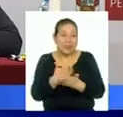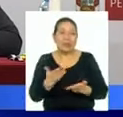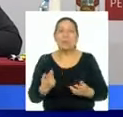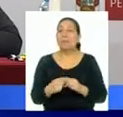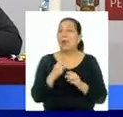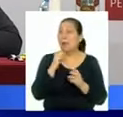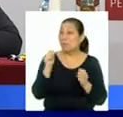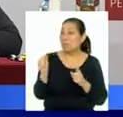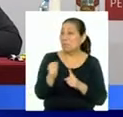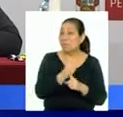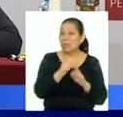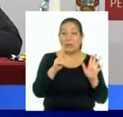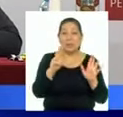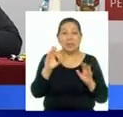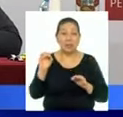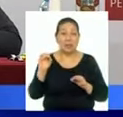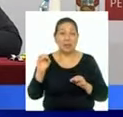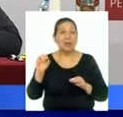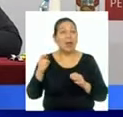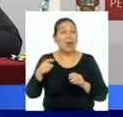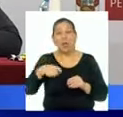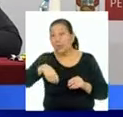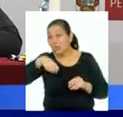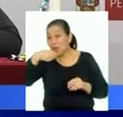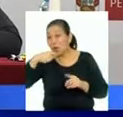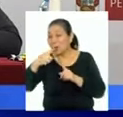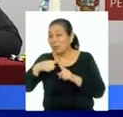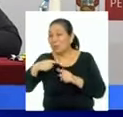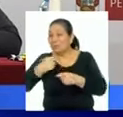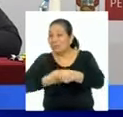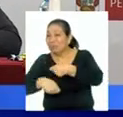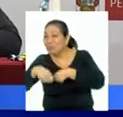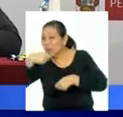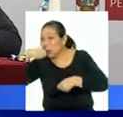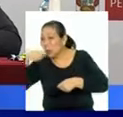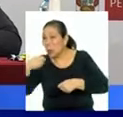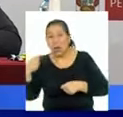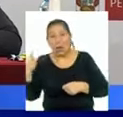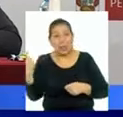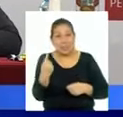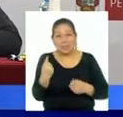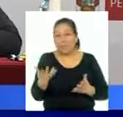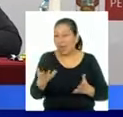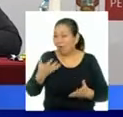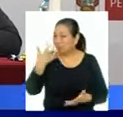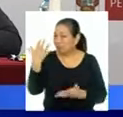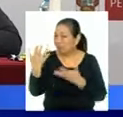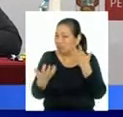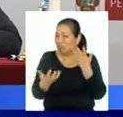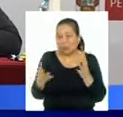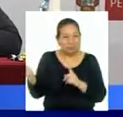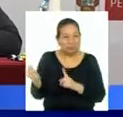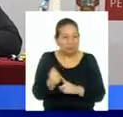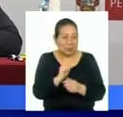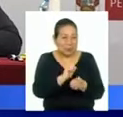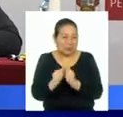Se destruyó más de 70 toneladas de droga incautadas al narcotráfico y en un solo acto se